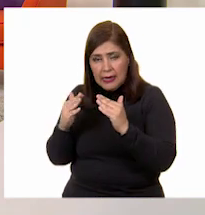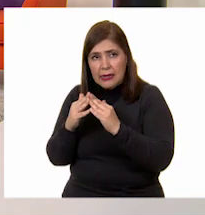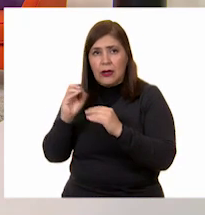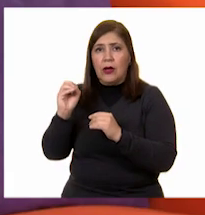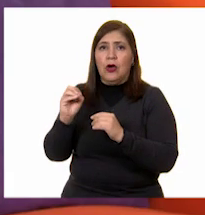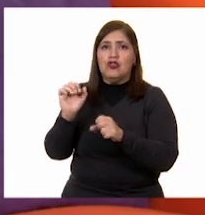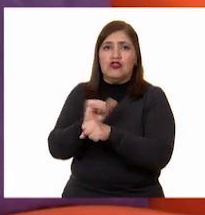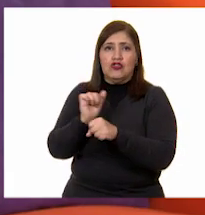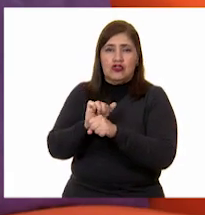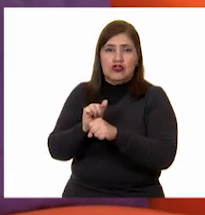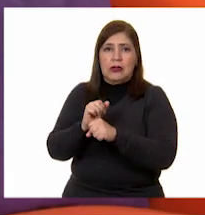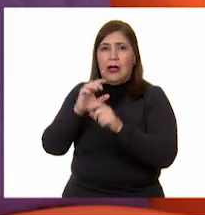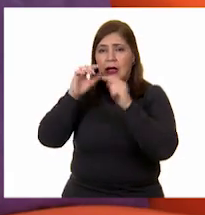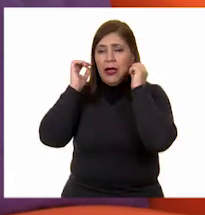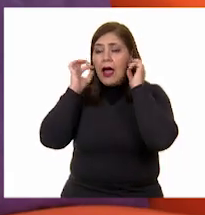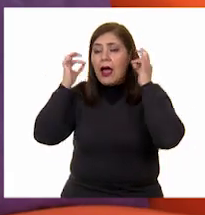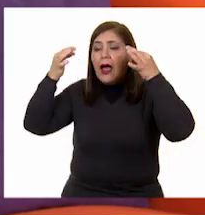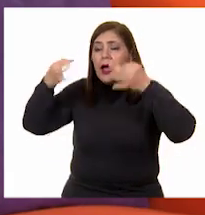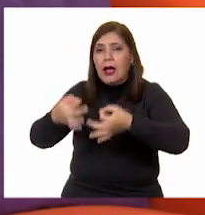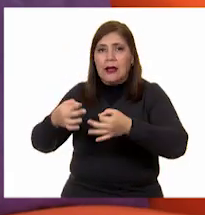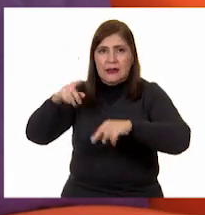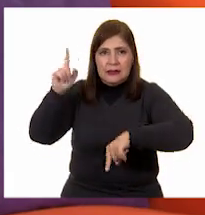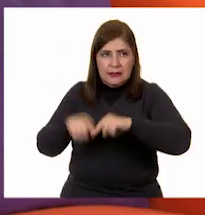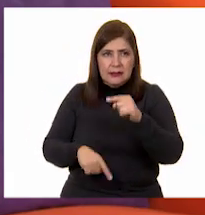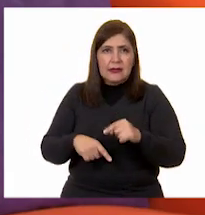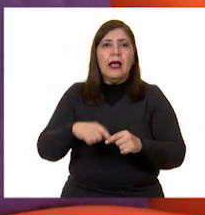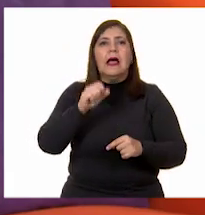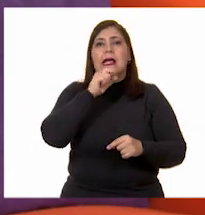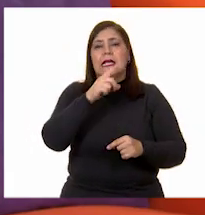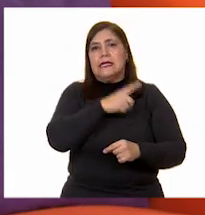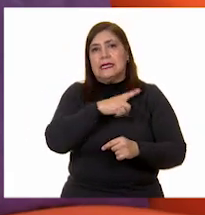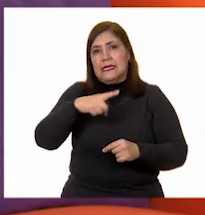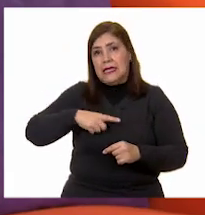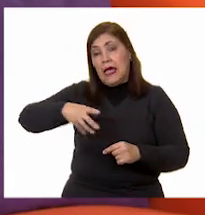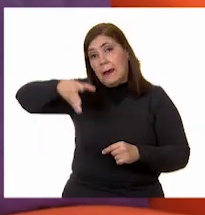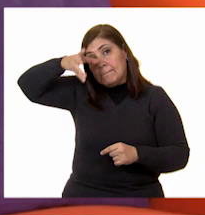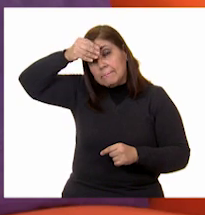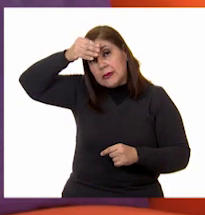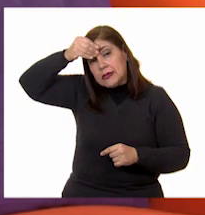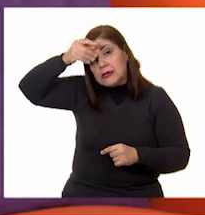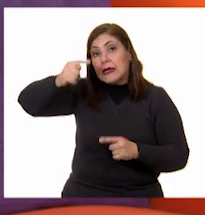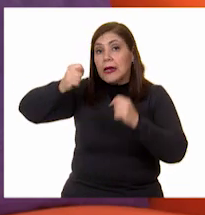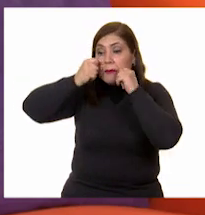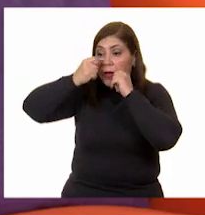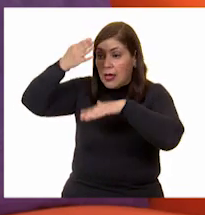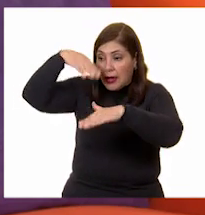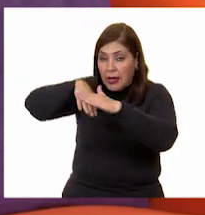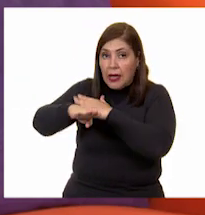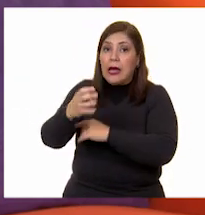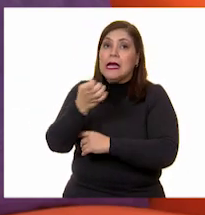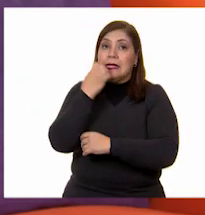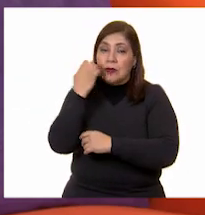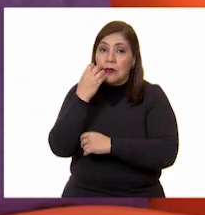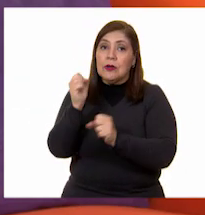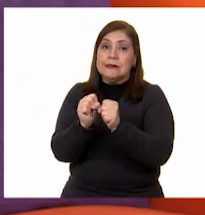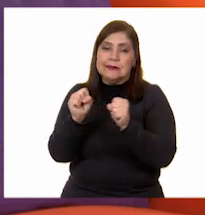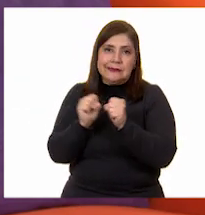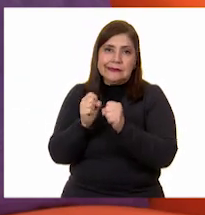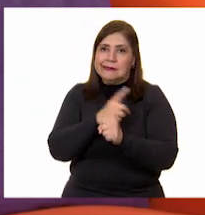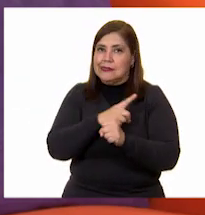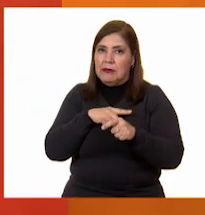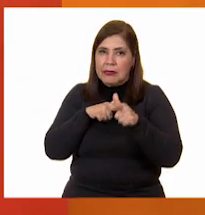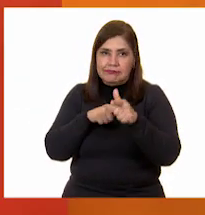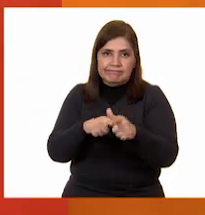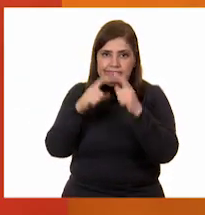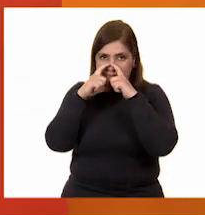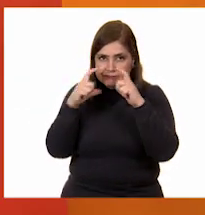se lo quitan. Entonces imagínate, tienen que aprender, aunque haya entrado a la escuela o al salón, pues lo deben de seguir